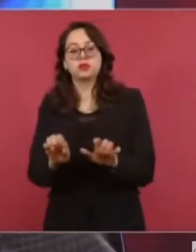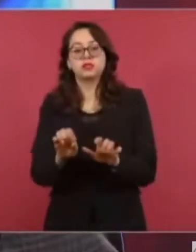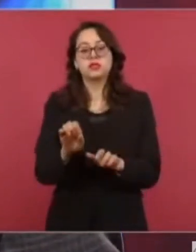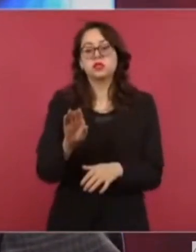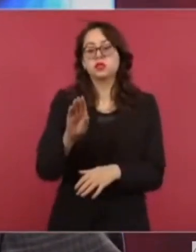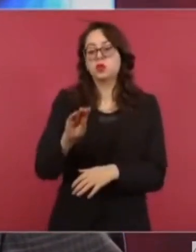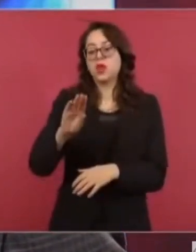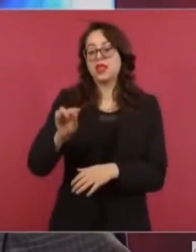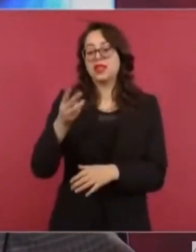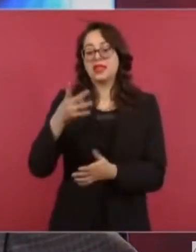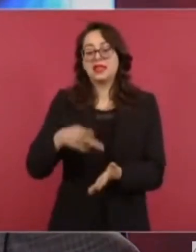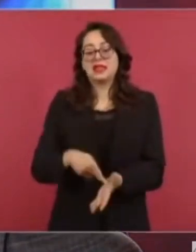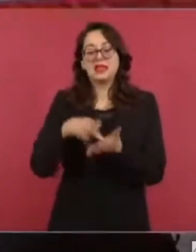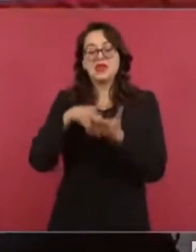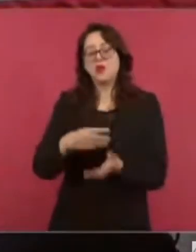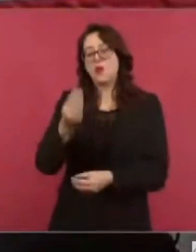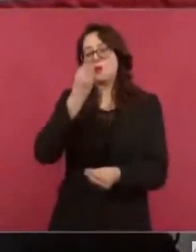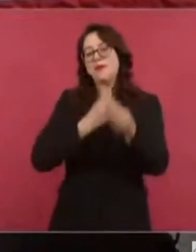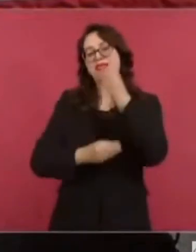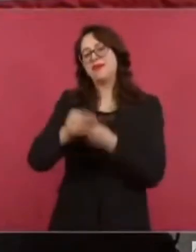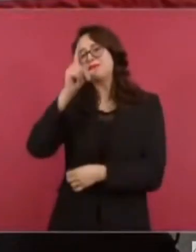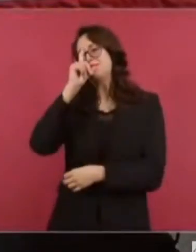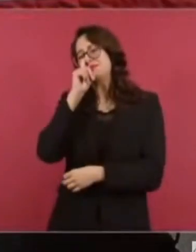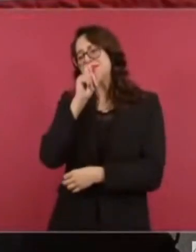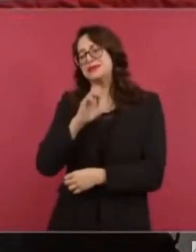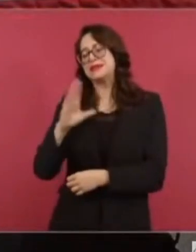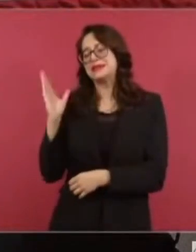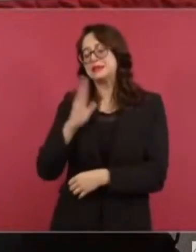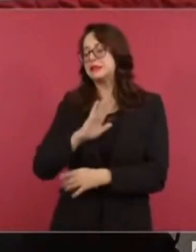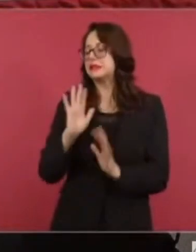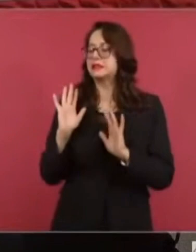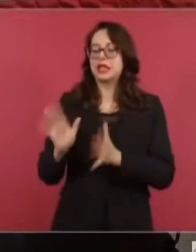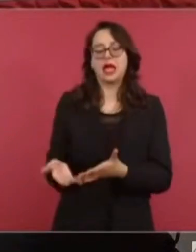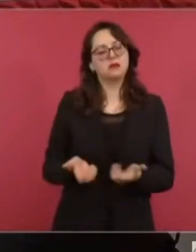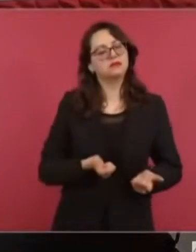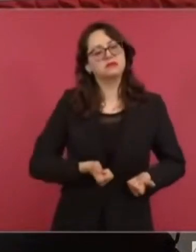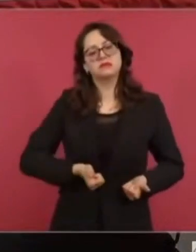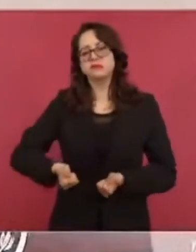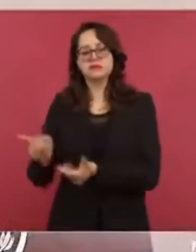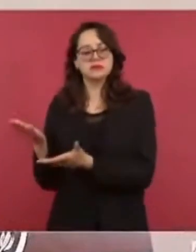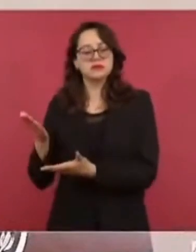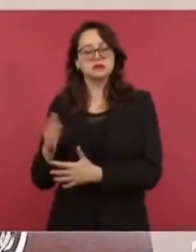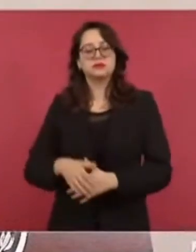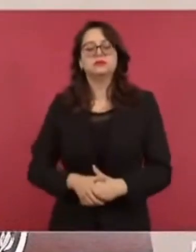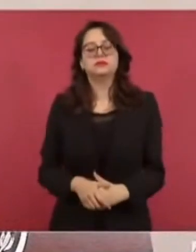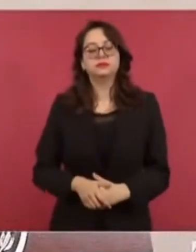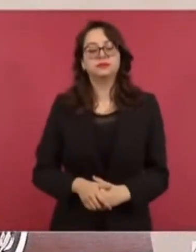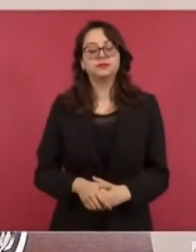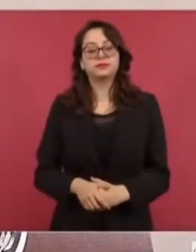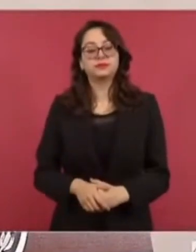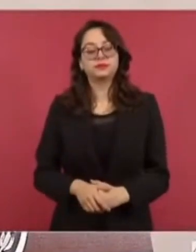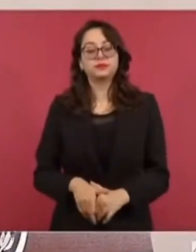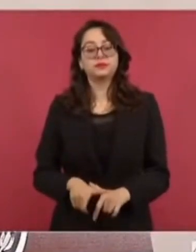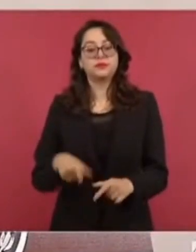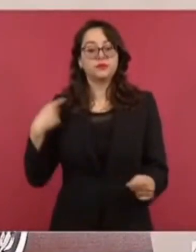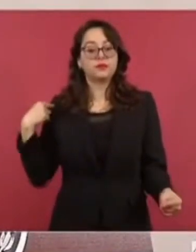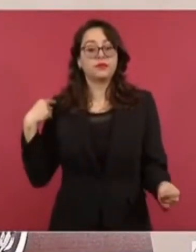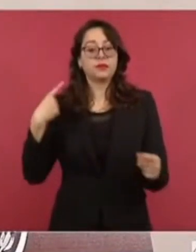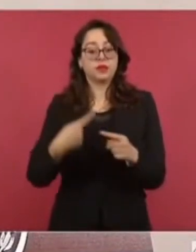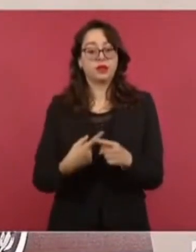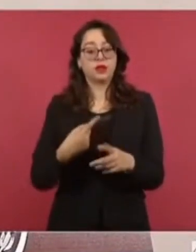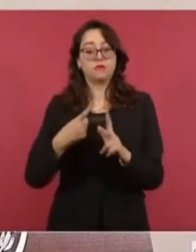en descomposición. En cuanto a la productividad que se ha hecho en esta semana